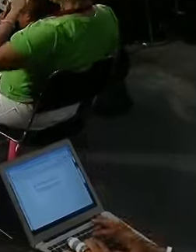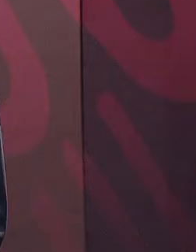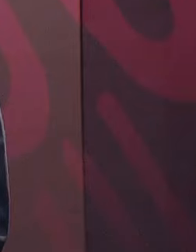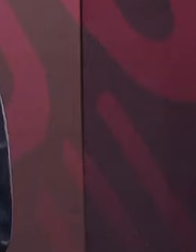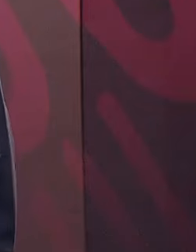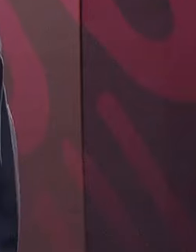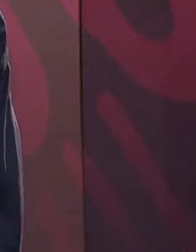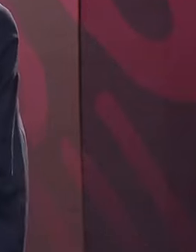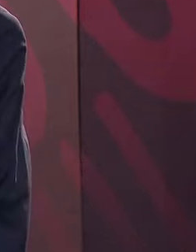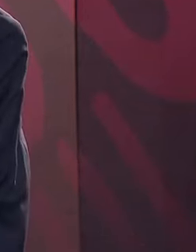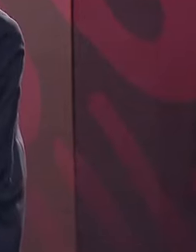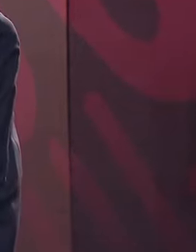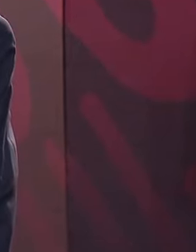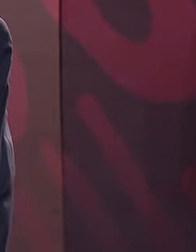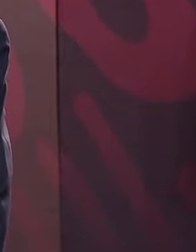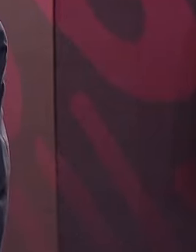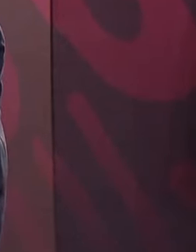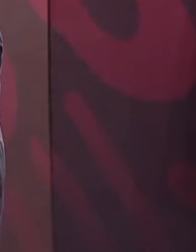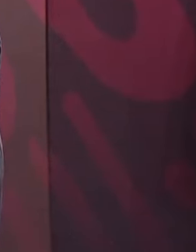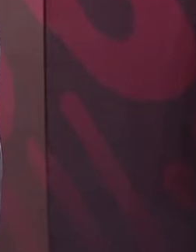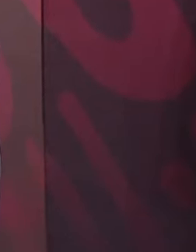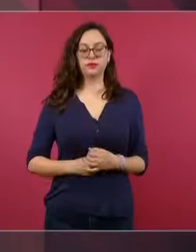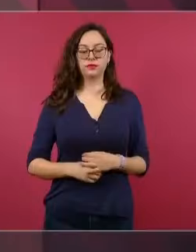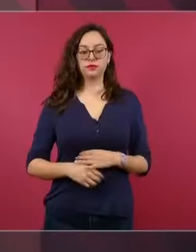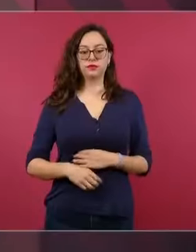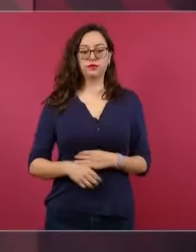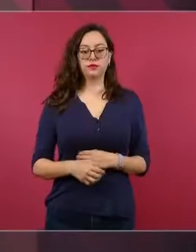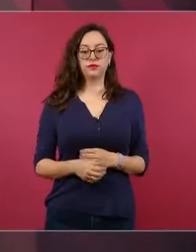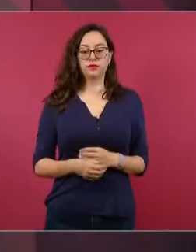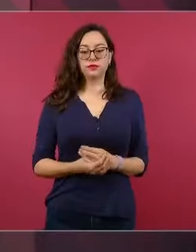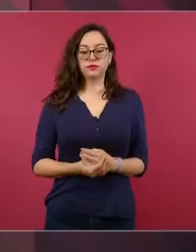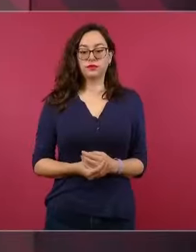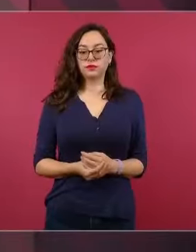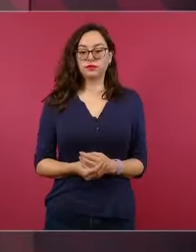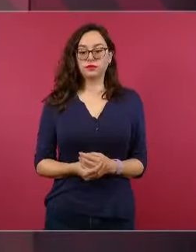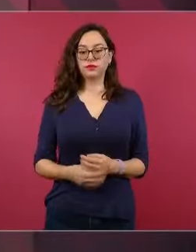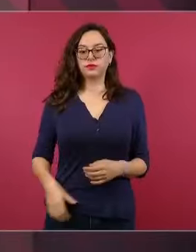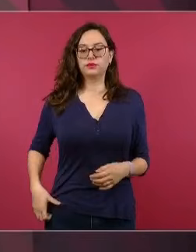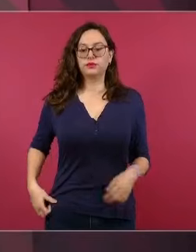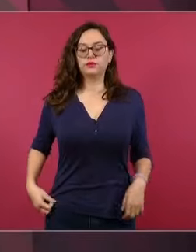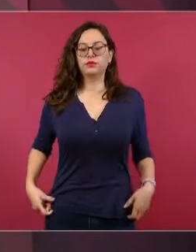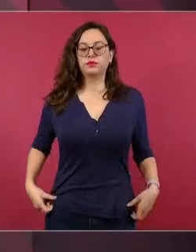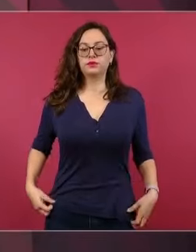bien porque estamos a